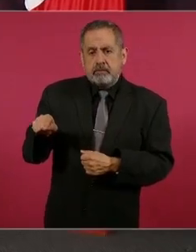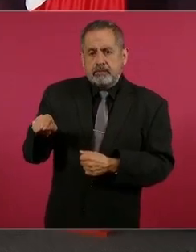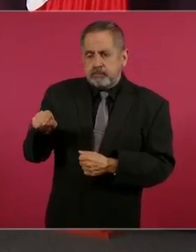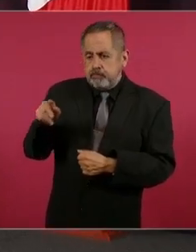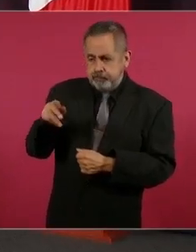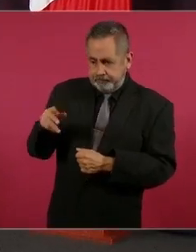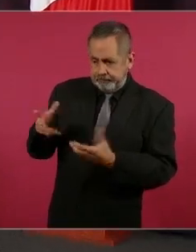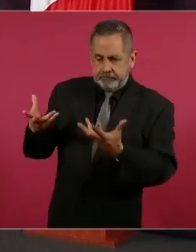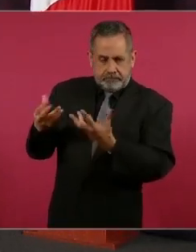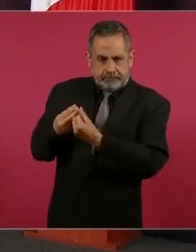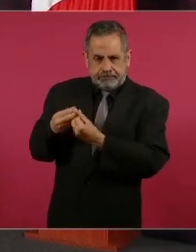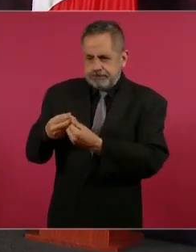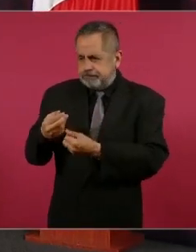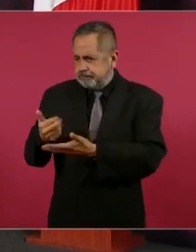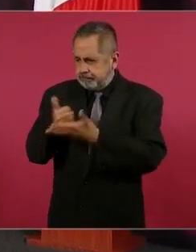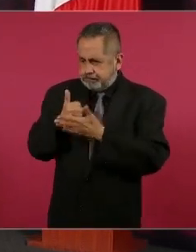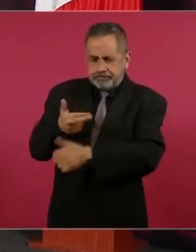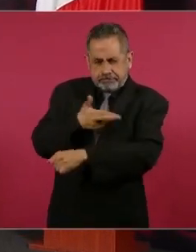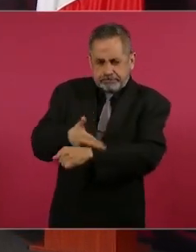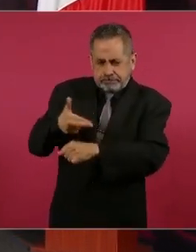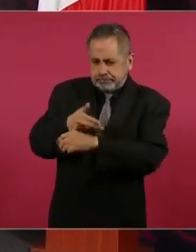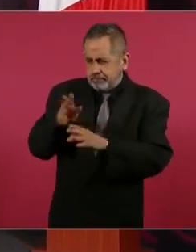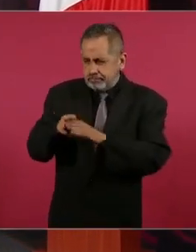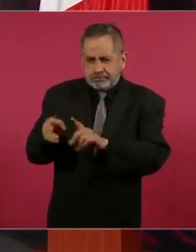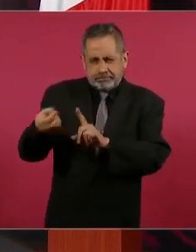la organización